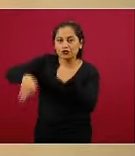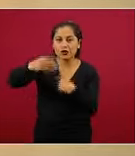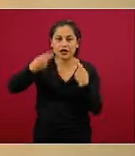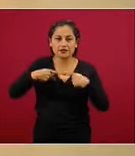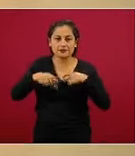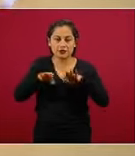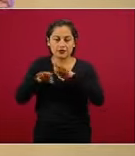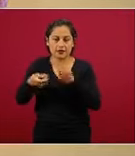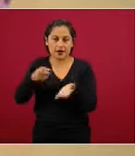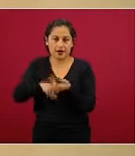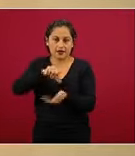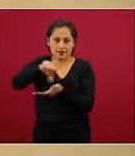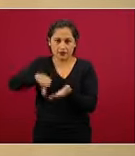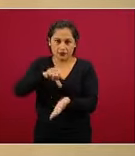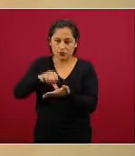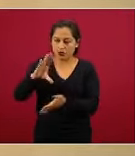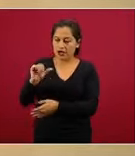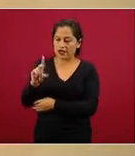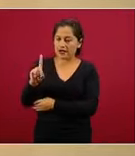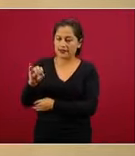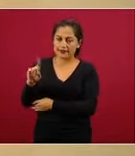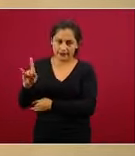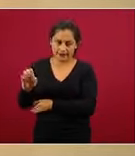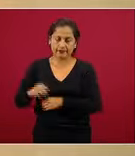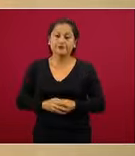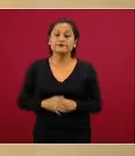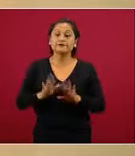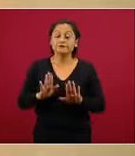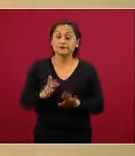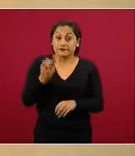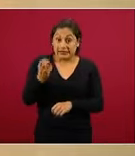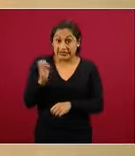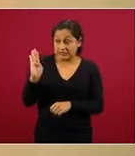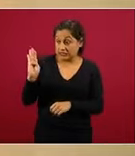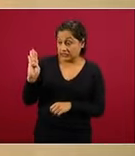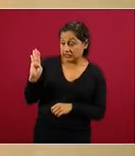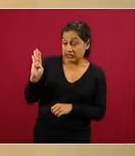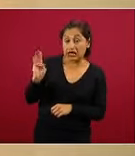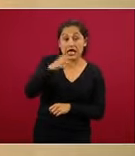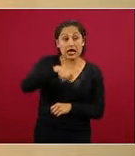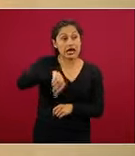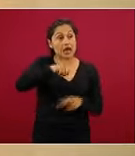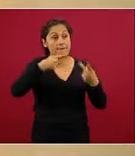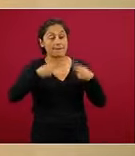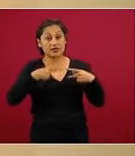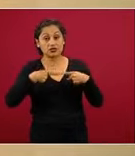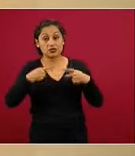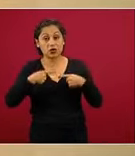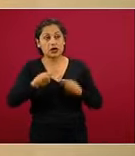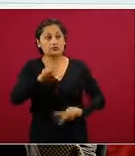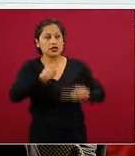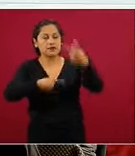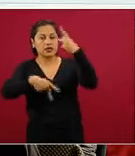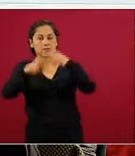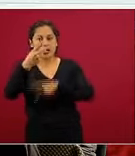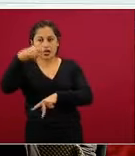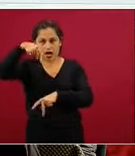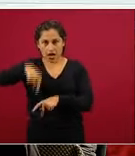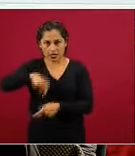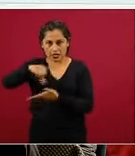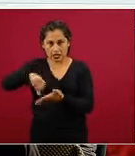en adicciones. Suele ser la cannabis una de las plantas que provoca la mayoría de las consultas,